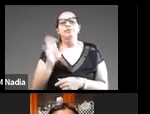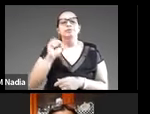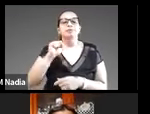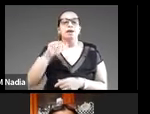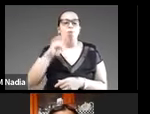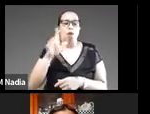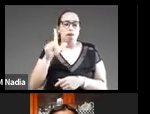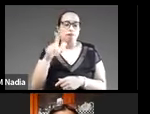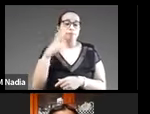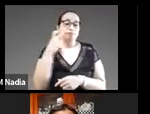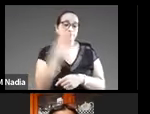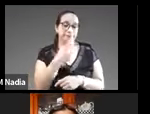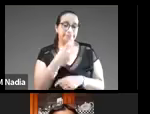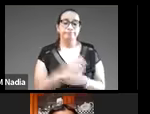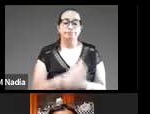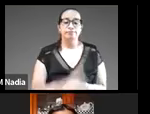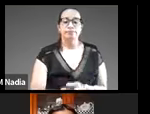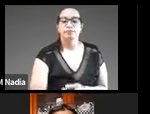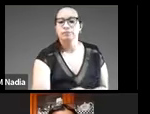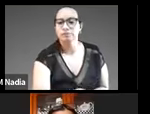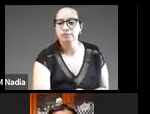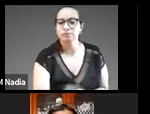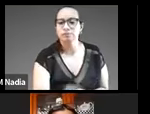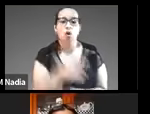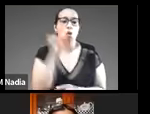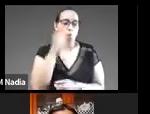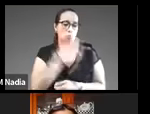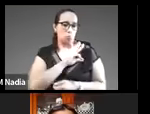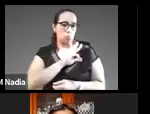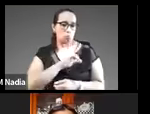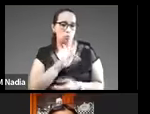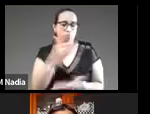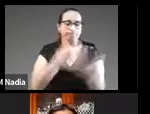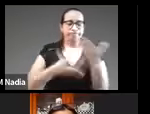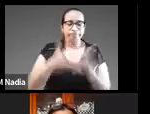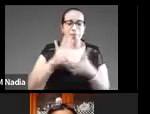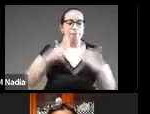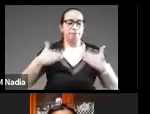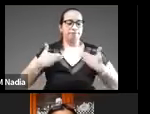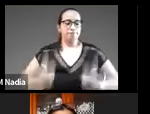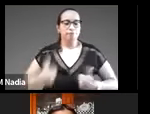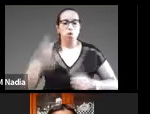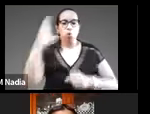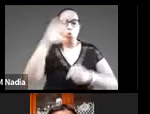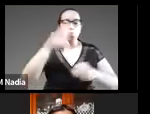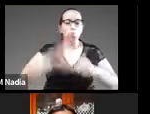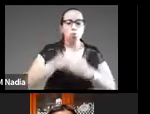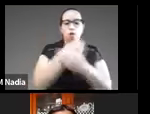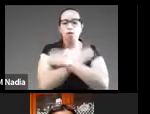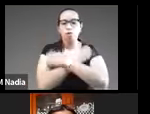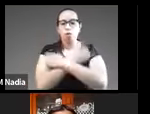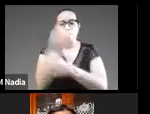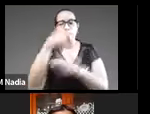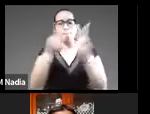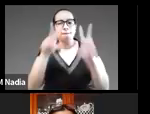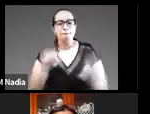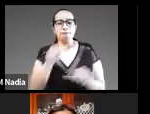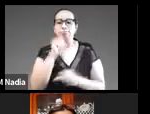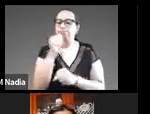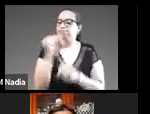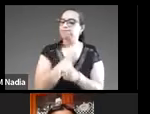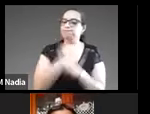y les permitan y les contribuyan al entendimiento de la cultura y la educación para la paz y no violencia,